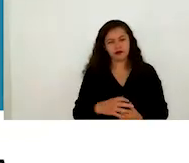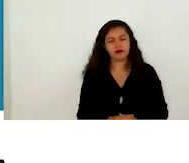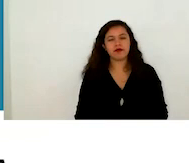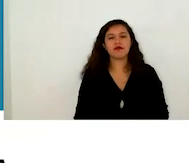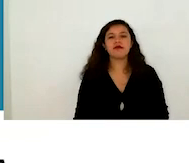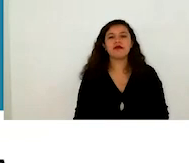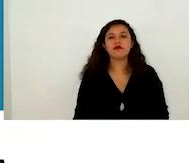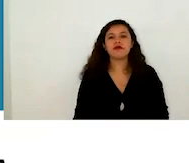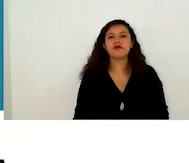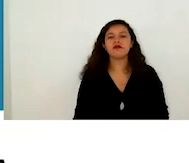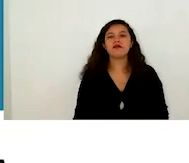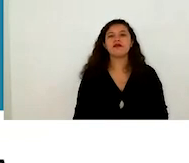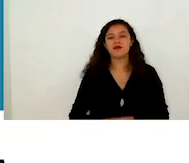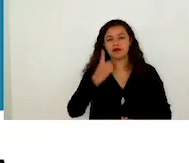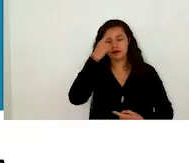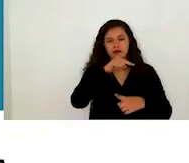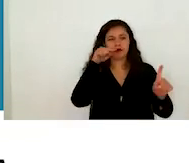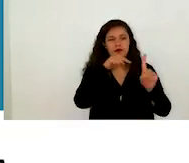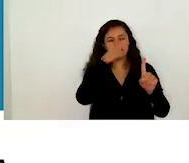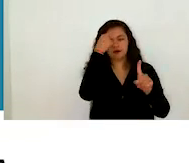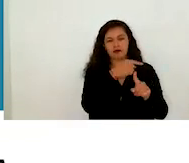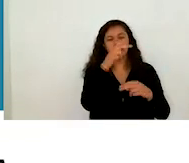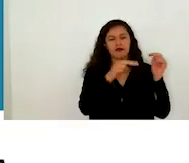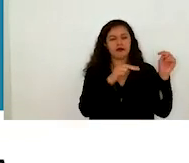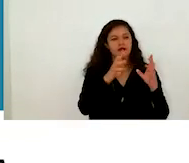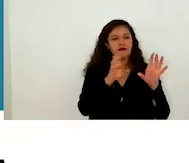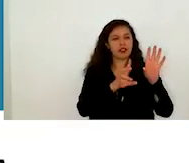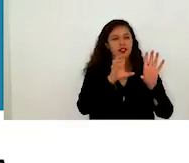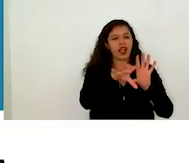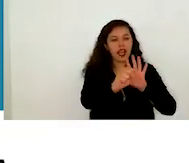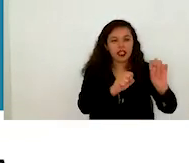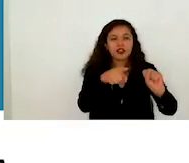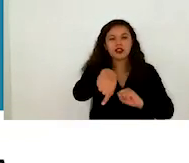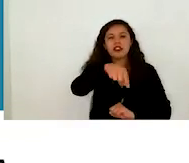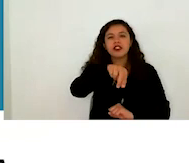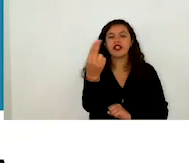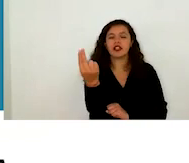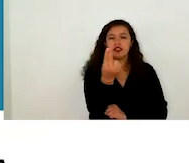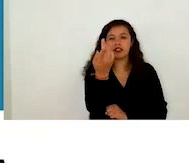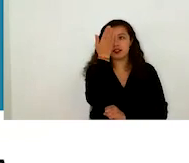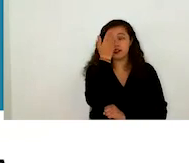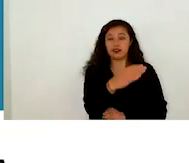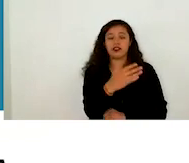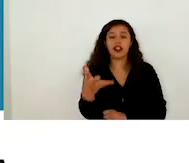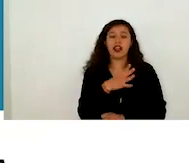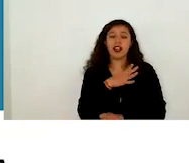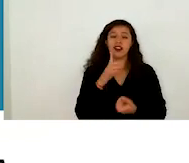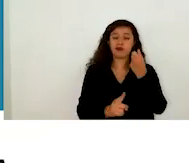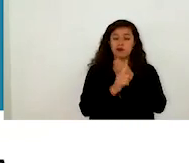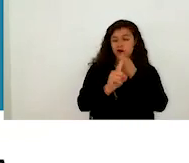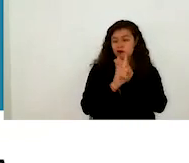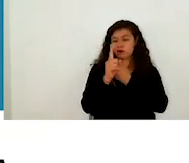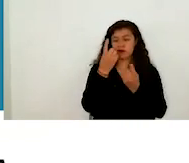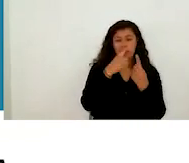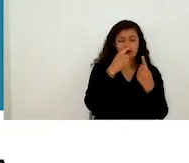están enfocados pero tengan el impacto que ustedes necesitan porque el rector yo sé que se enfrentan muchas problemáticas no nada más